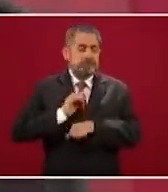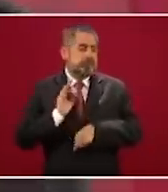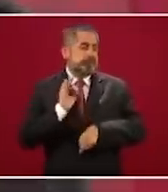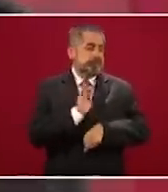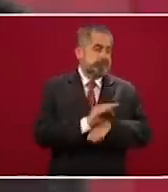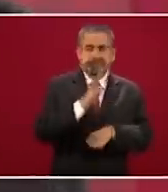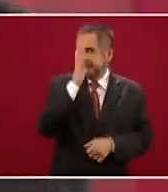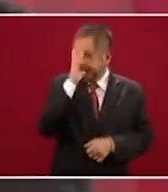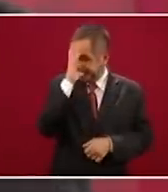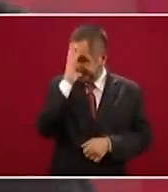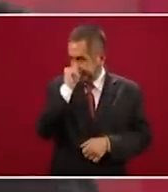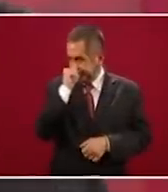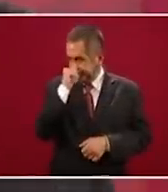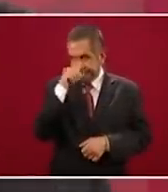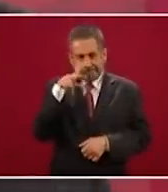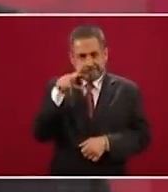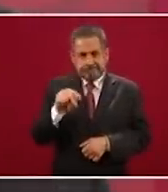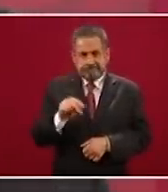porque